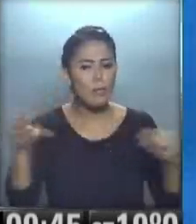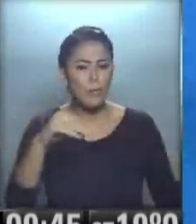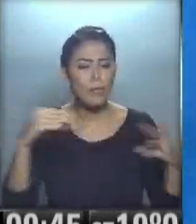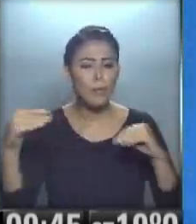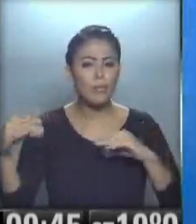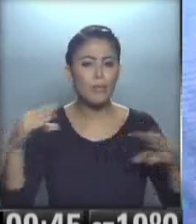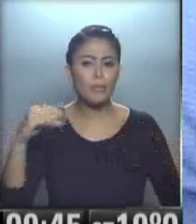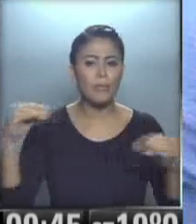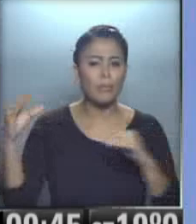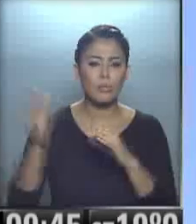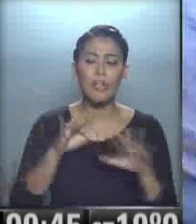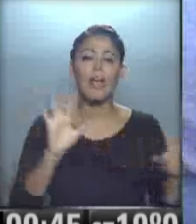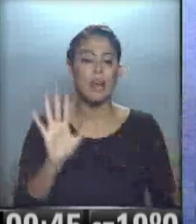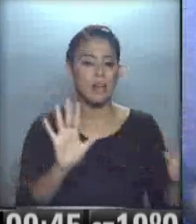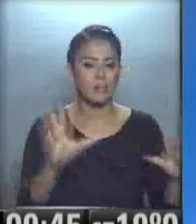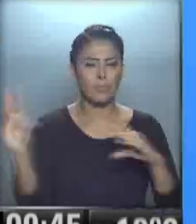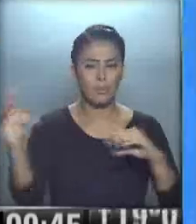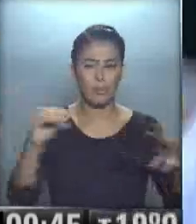diálogo?